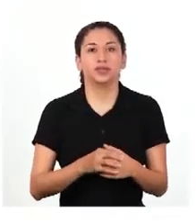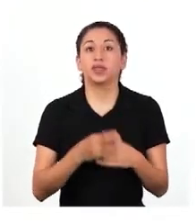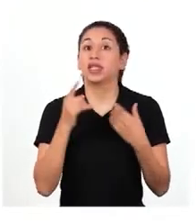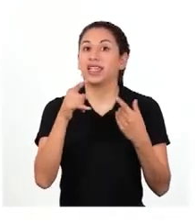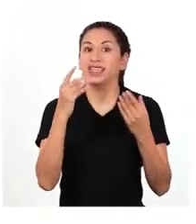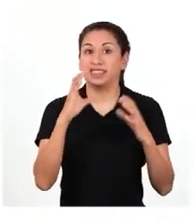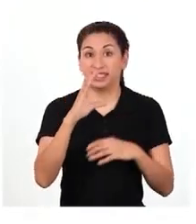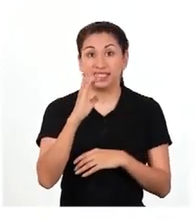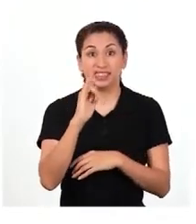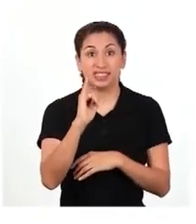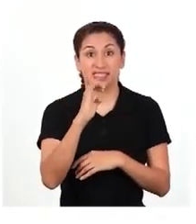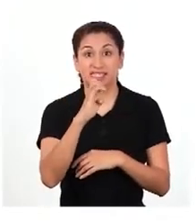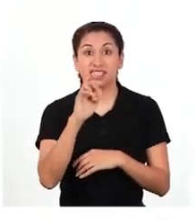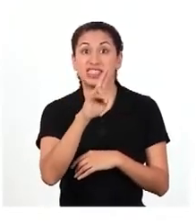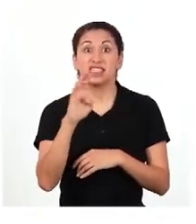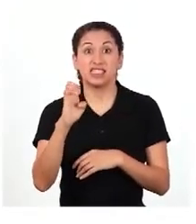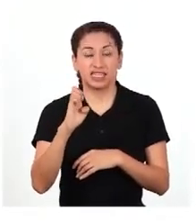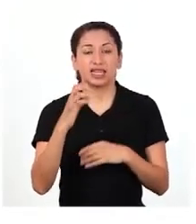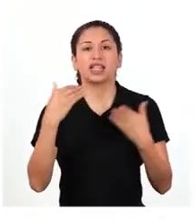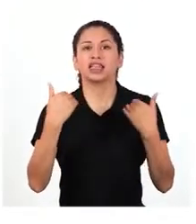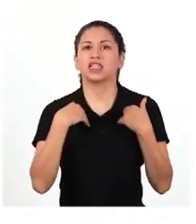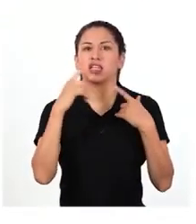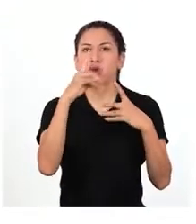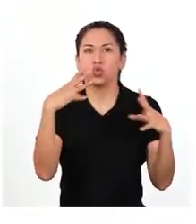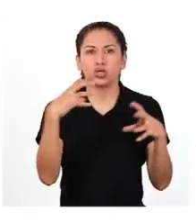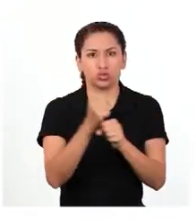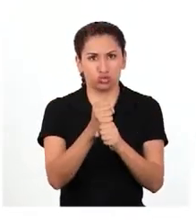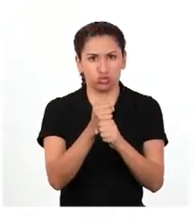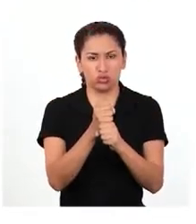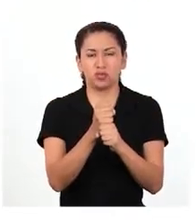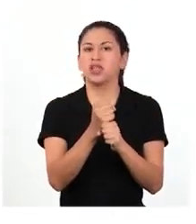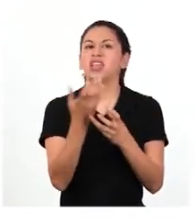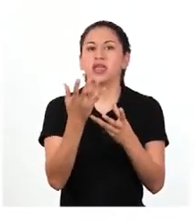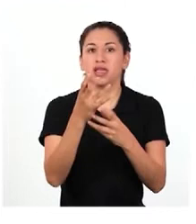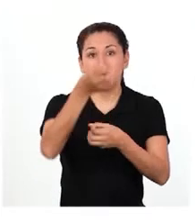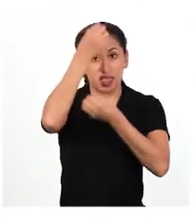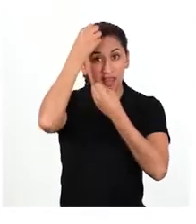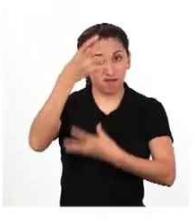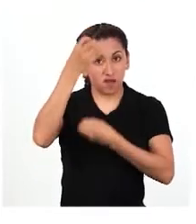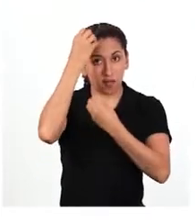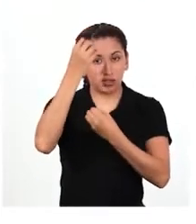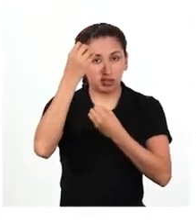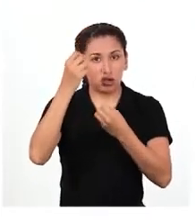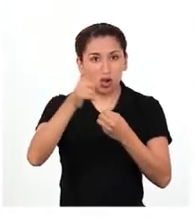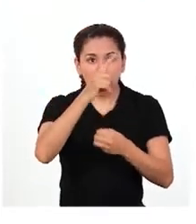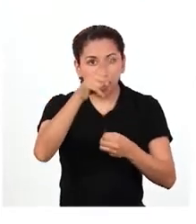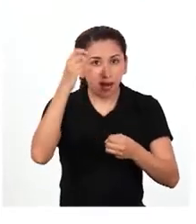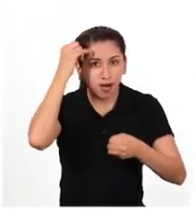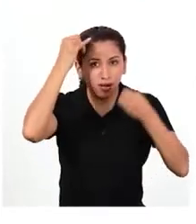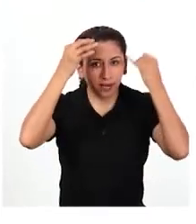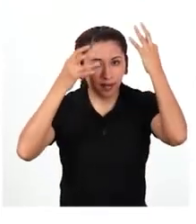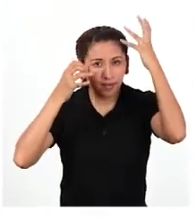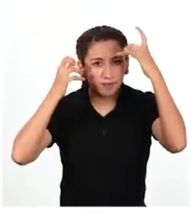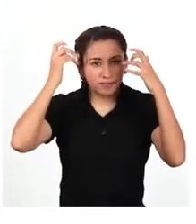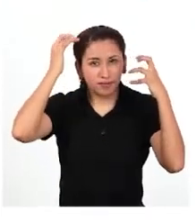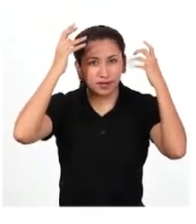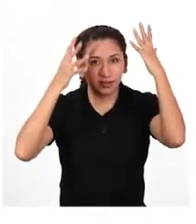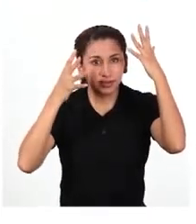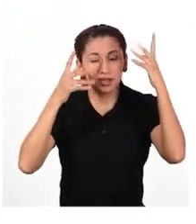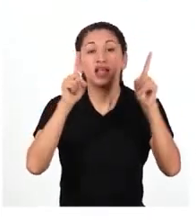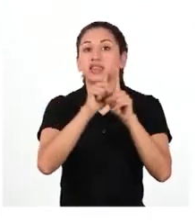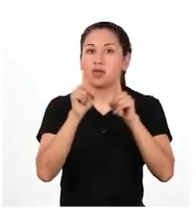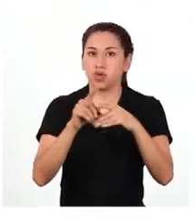efecto, el cierre debe contener una síntesis, información reflexiva y también